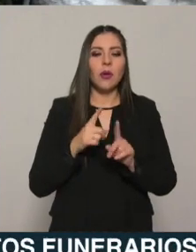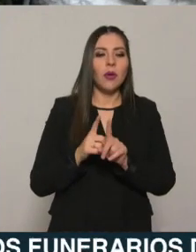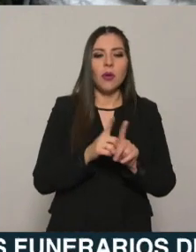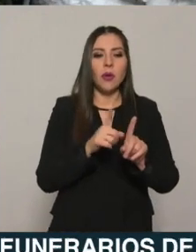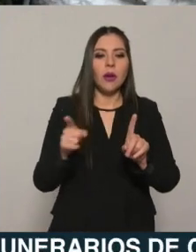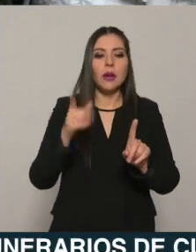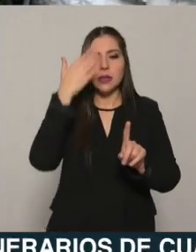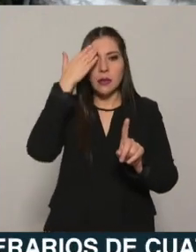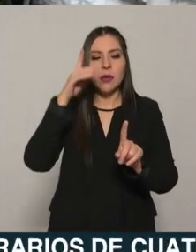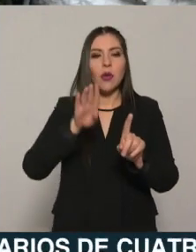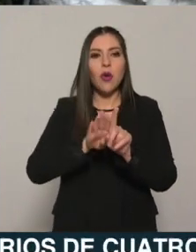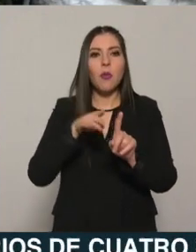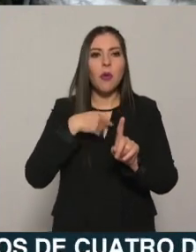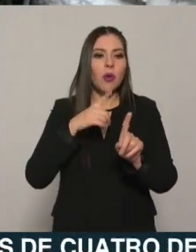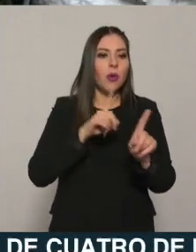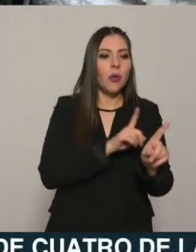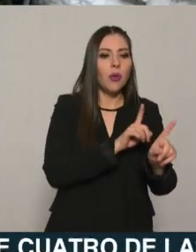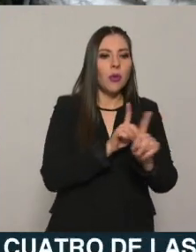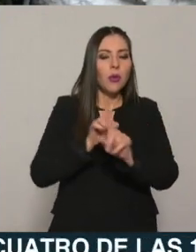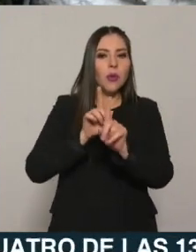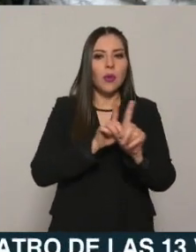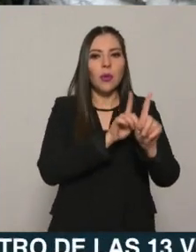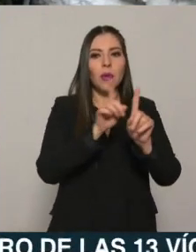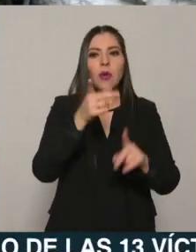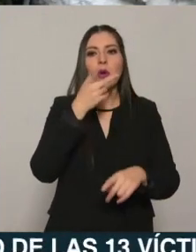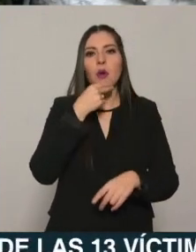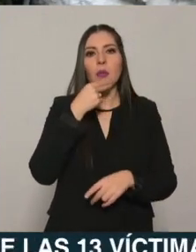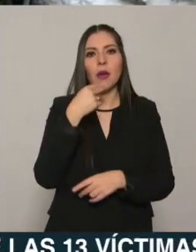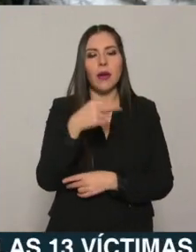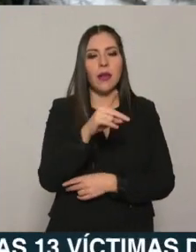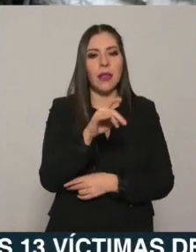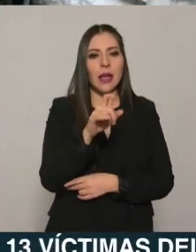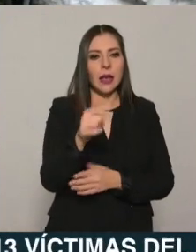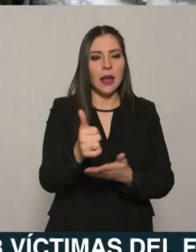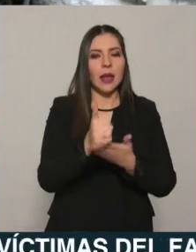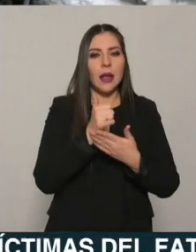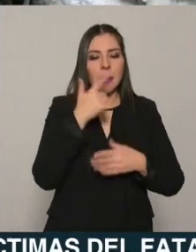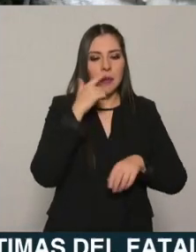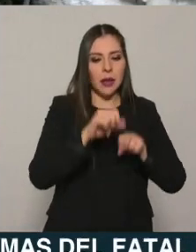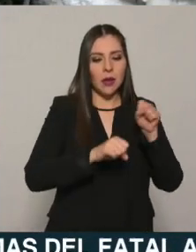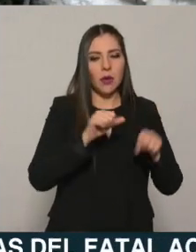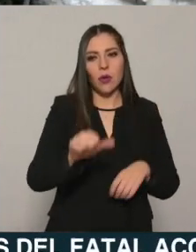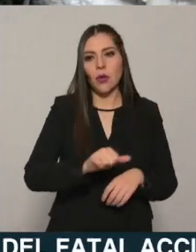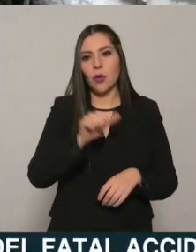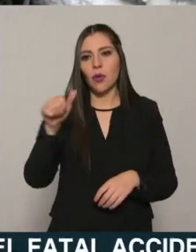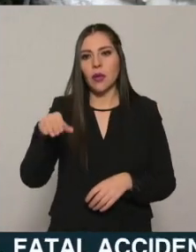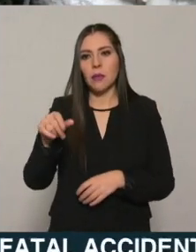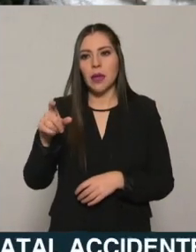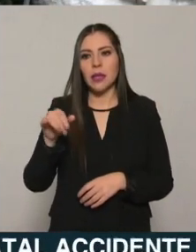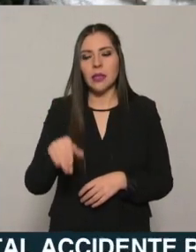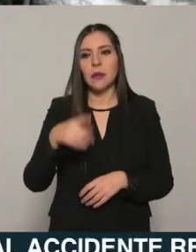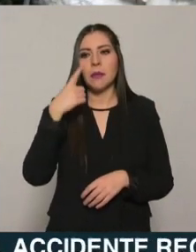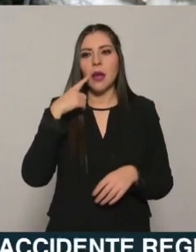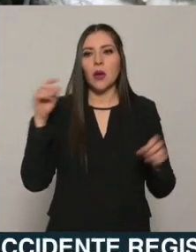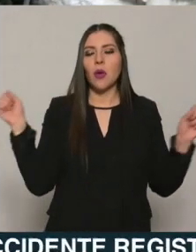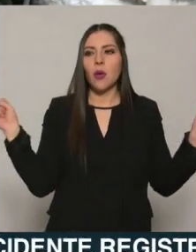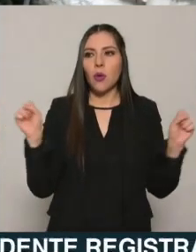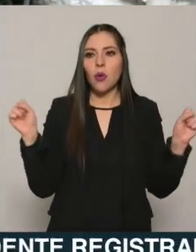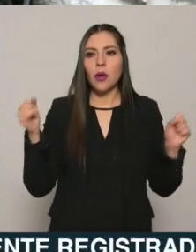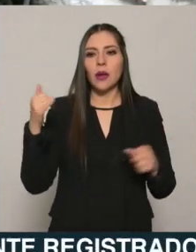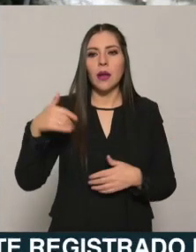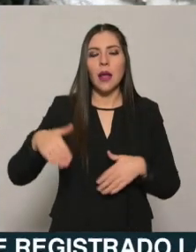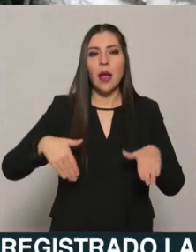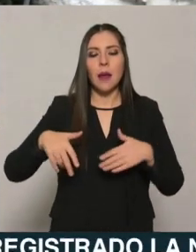velocidad, ¿no? Daniel específicamente en la parte de la bicicleta y Maxim Álvarez en la parte de correr y de ir caminando,